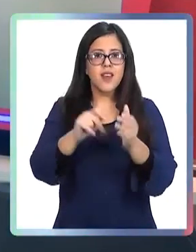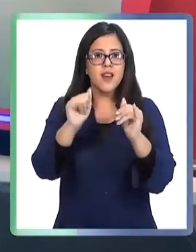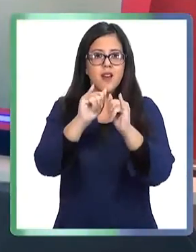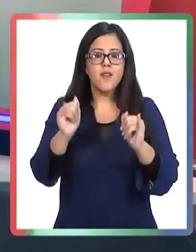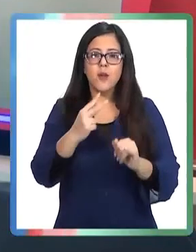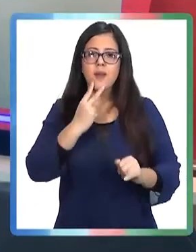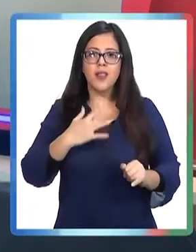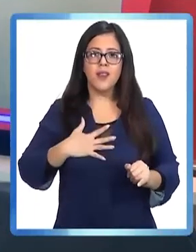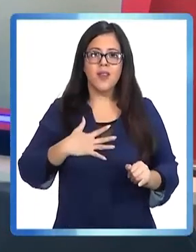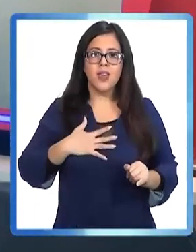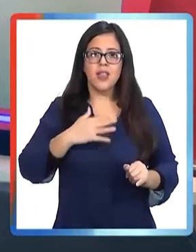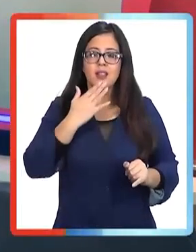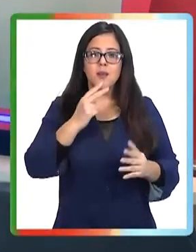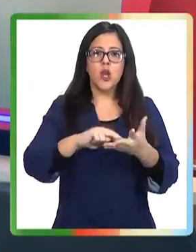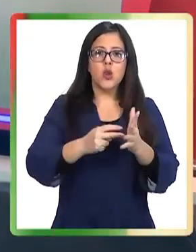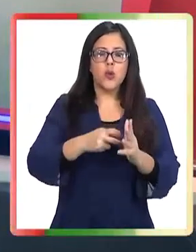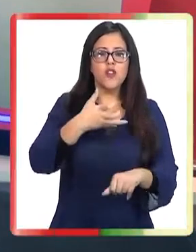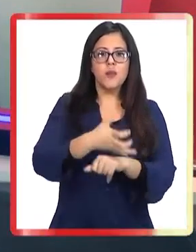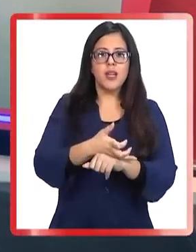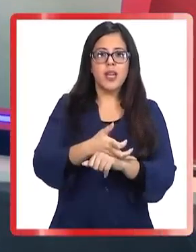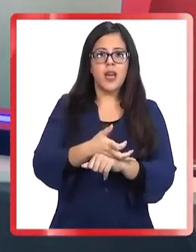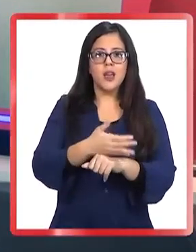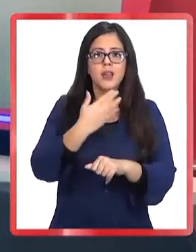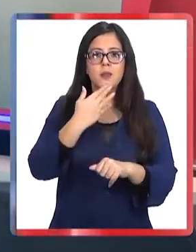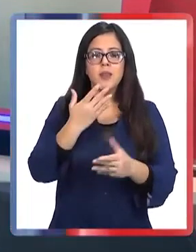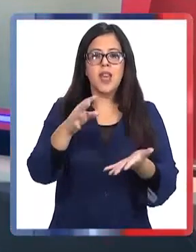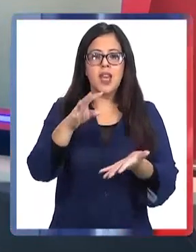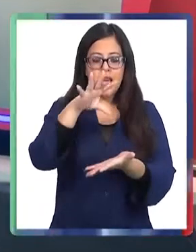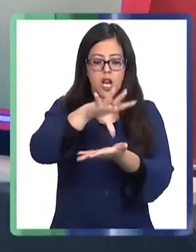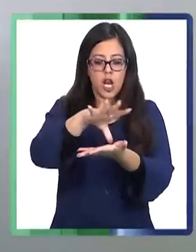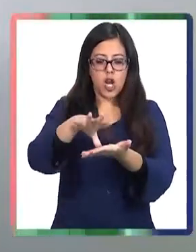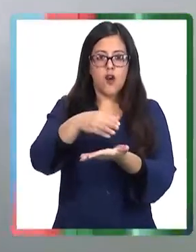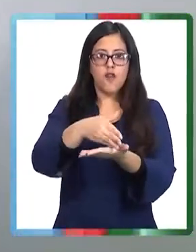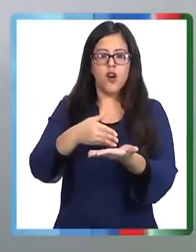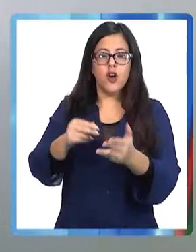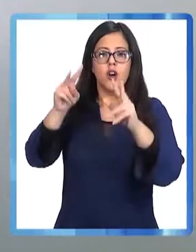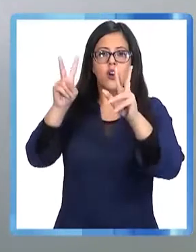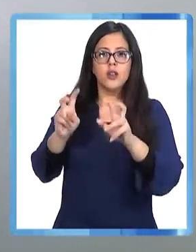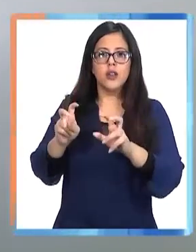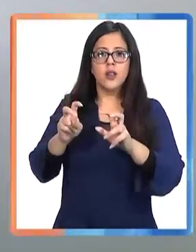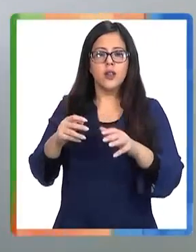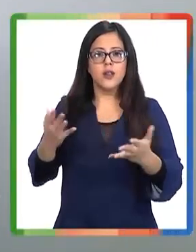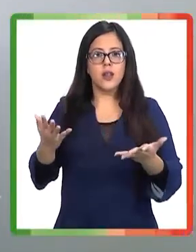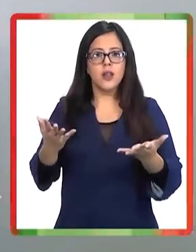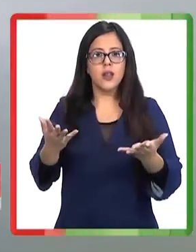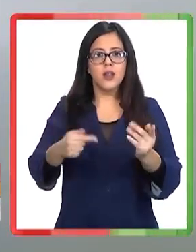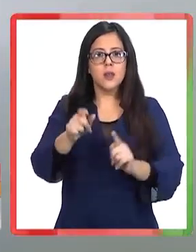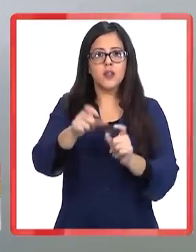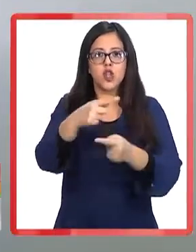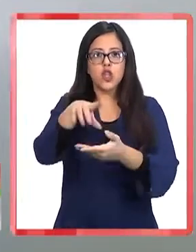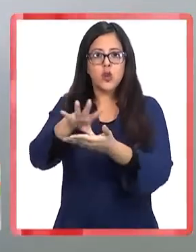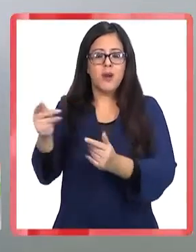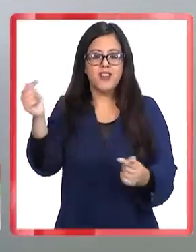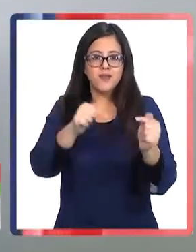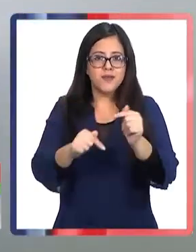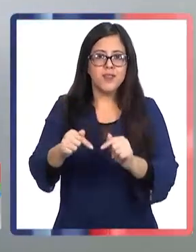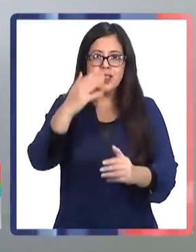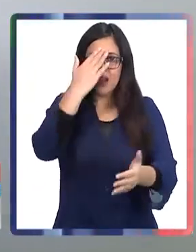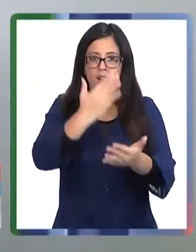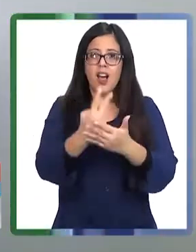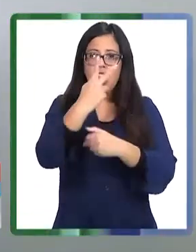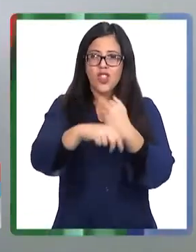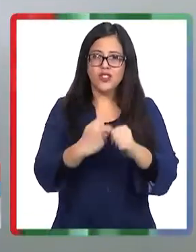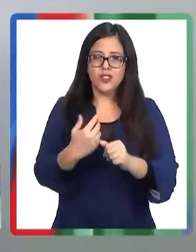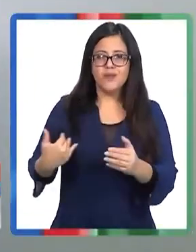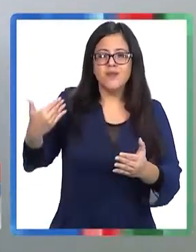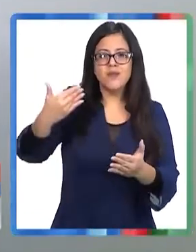real forma de vida, nuestra problemática, sobre todo en la frontera en materia de migración que estamos enfrentando ya desde